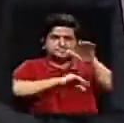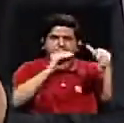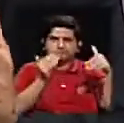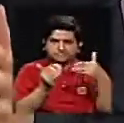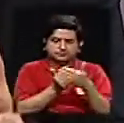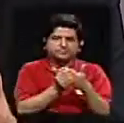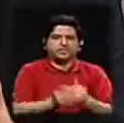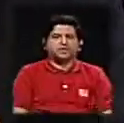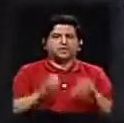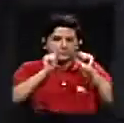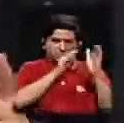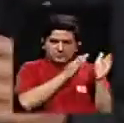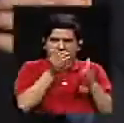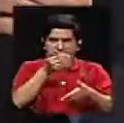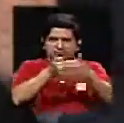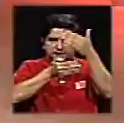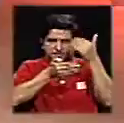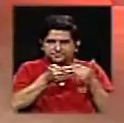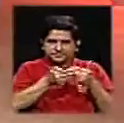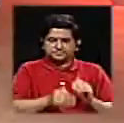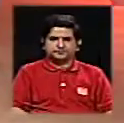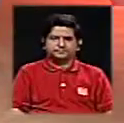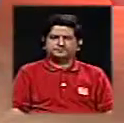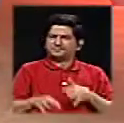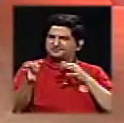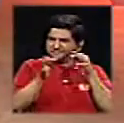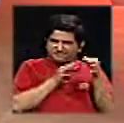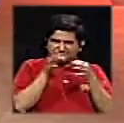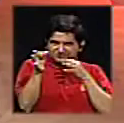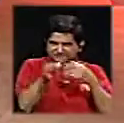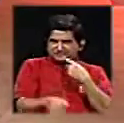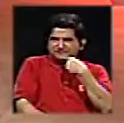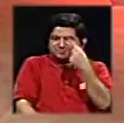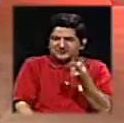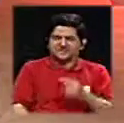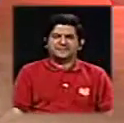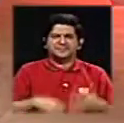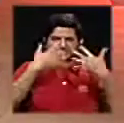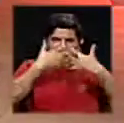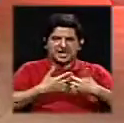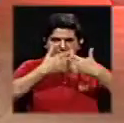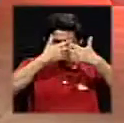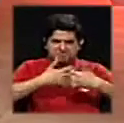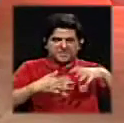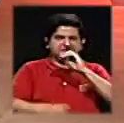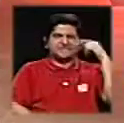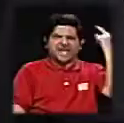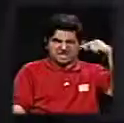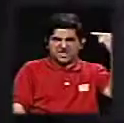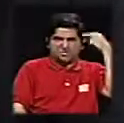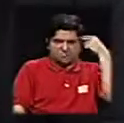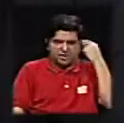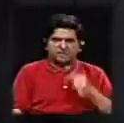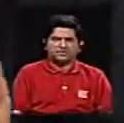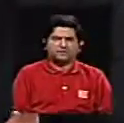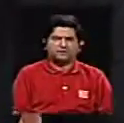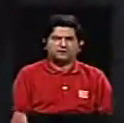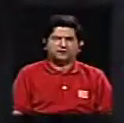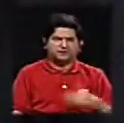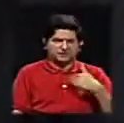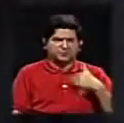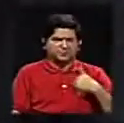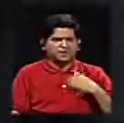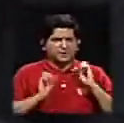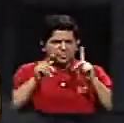es previsible, esa explicación que da la constructora y el gobierno es de